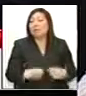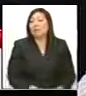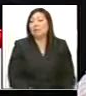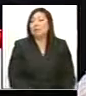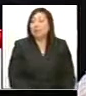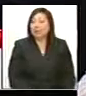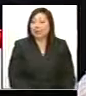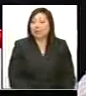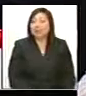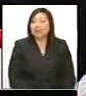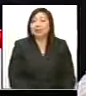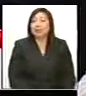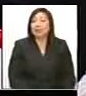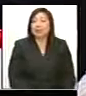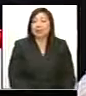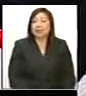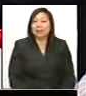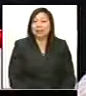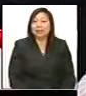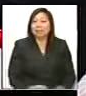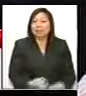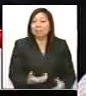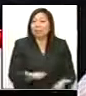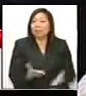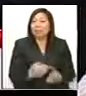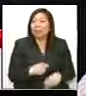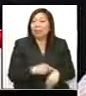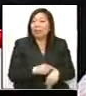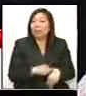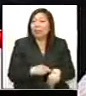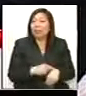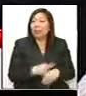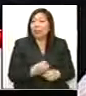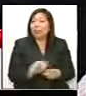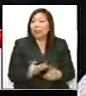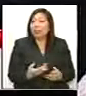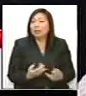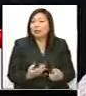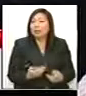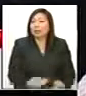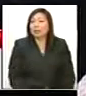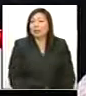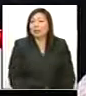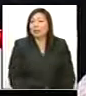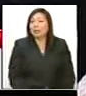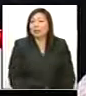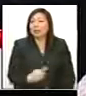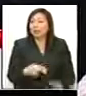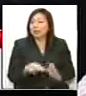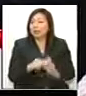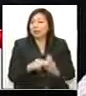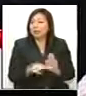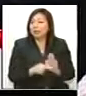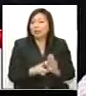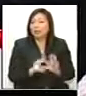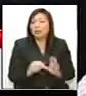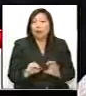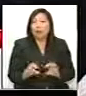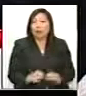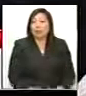Y en ese contexto, justamente nos hemos demorado un poco en el tema de rectoría, que es la única norma que todavía no hemos